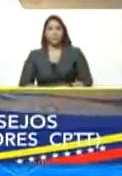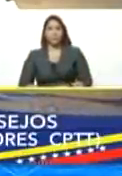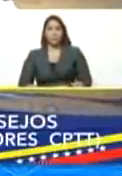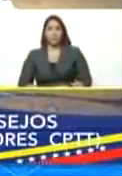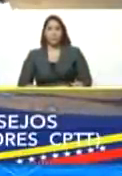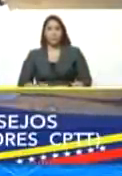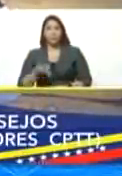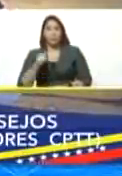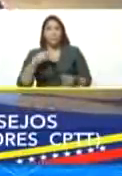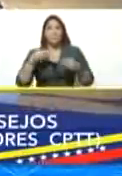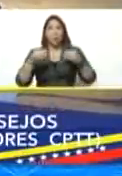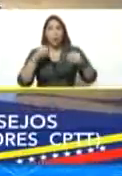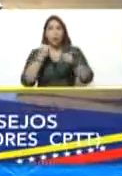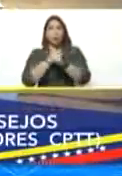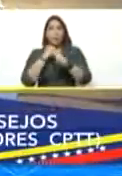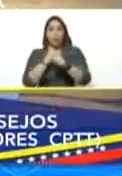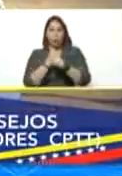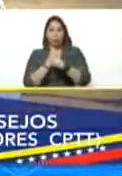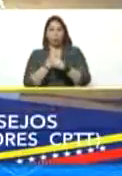Que hay un modelo de gestión